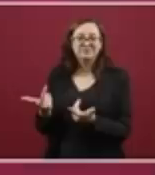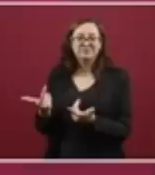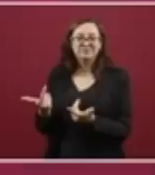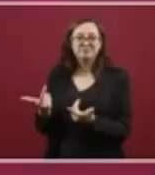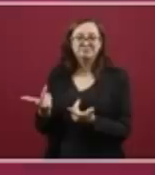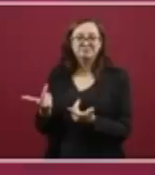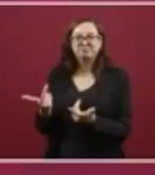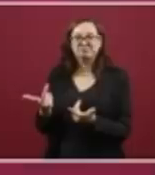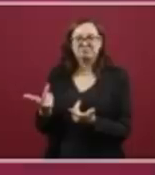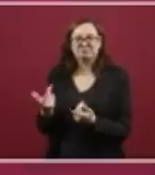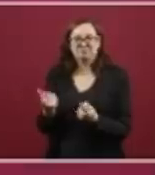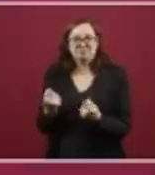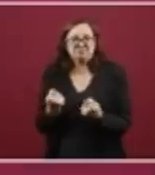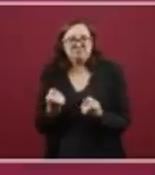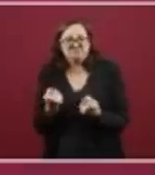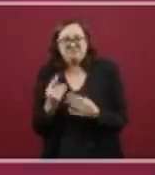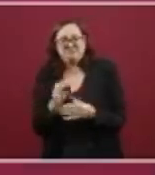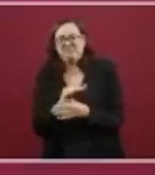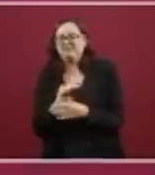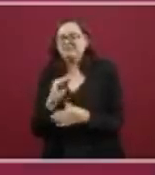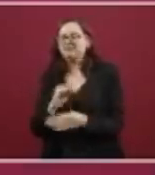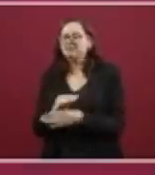hicieron caso.